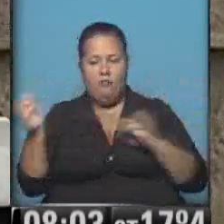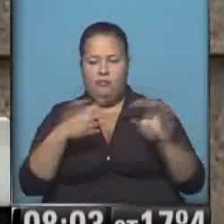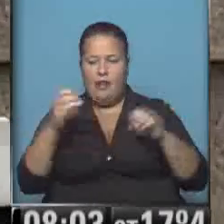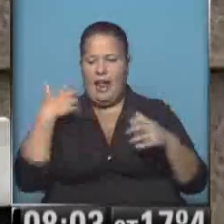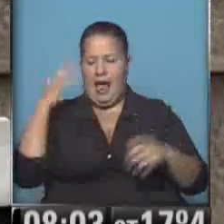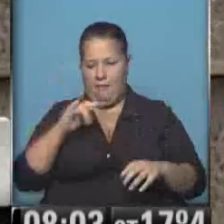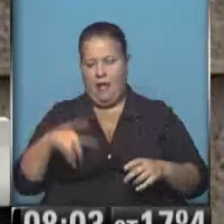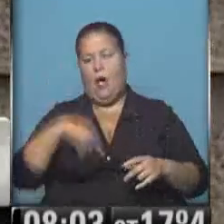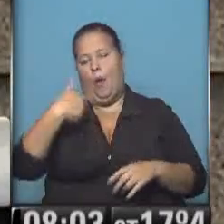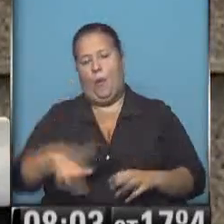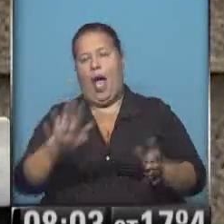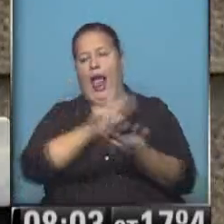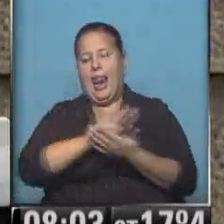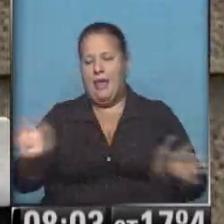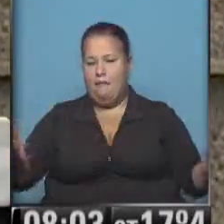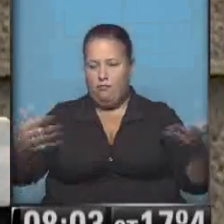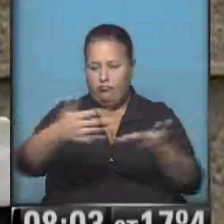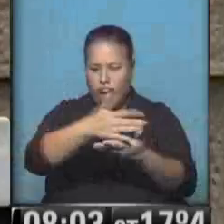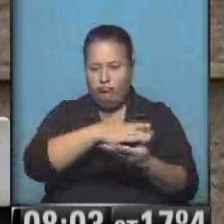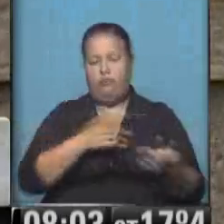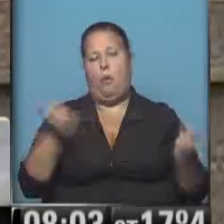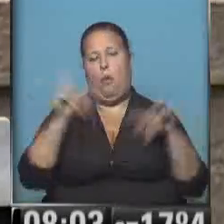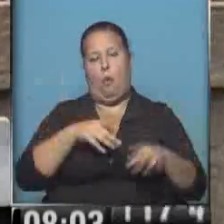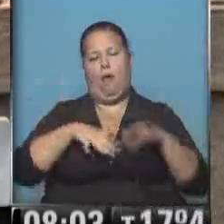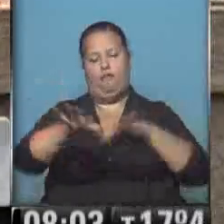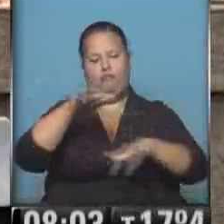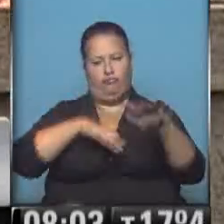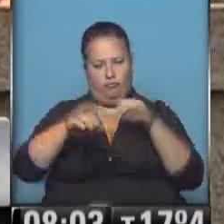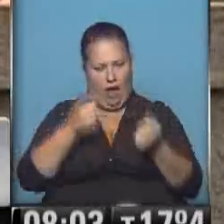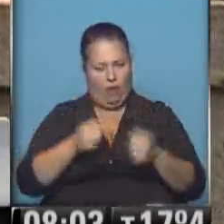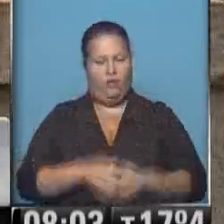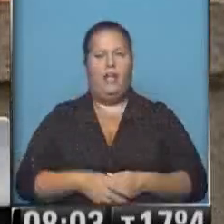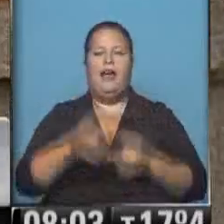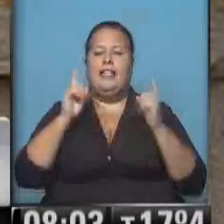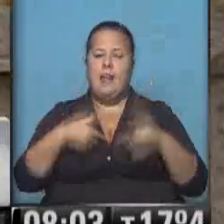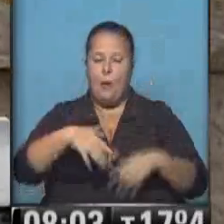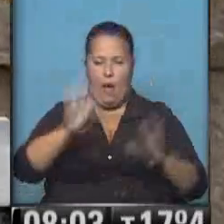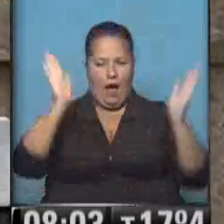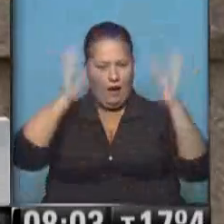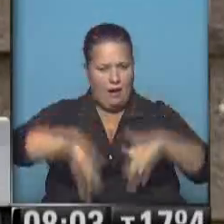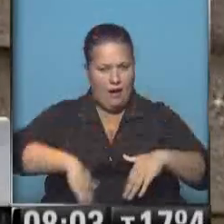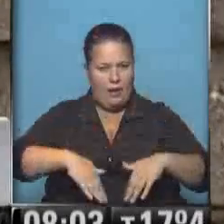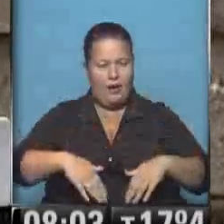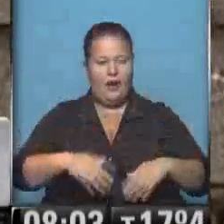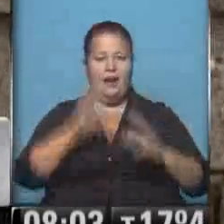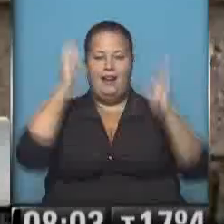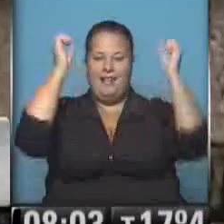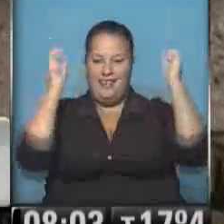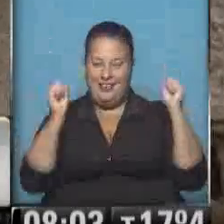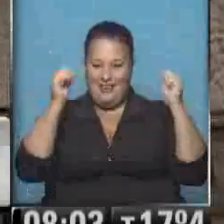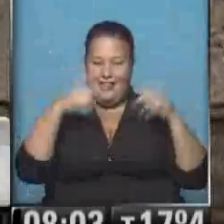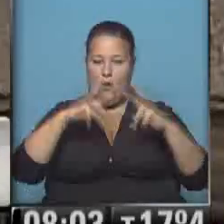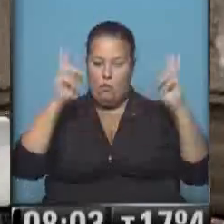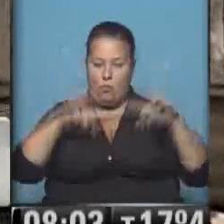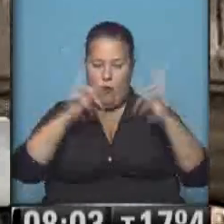Paz y se procede a limpiar y a habilitarle tránsito nuevamente. ¿Van a hacer también la demolición de los pilares que mantienen este puente?